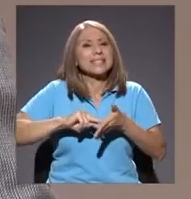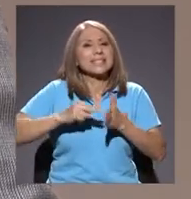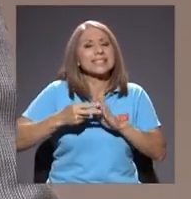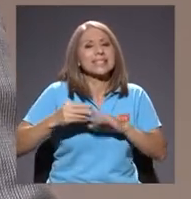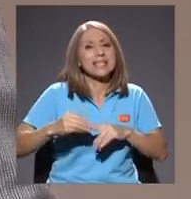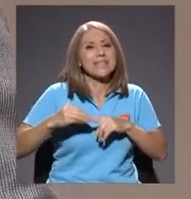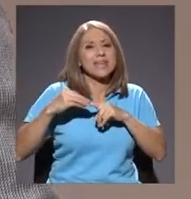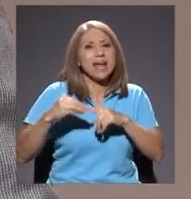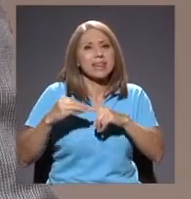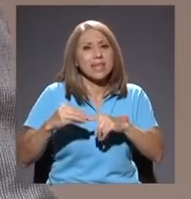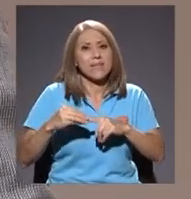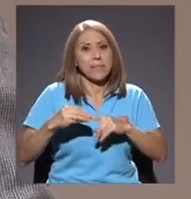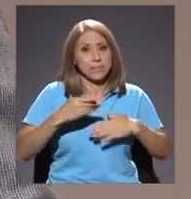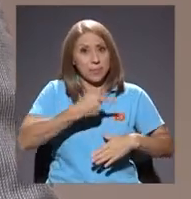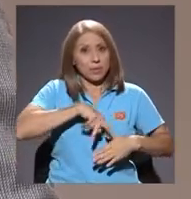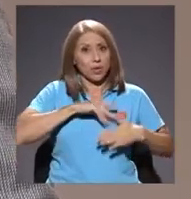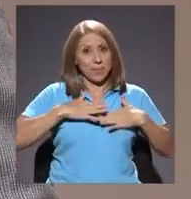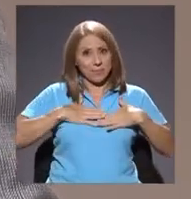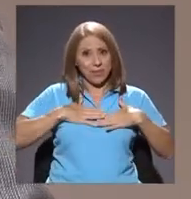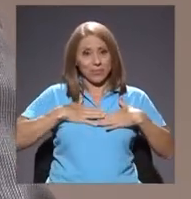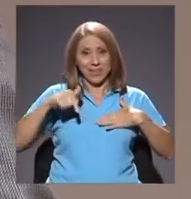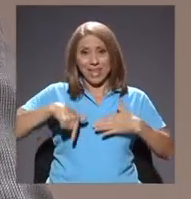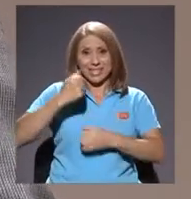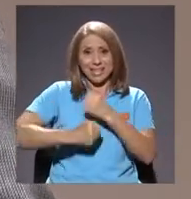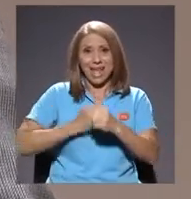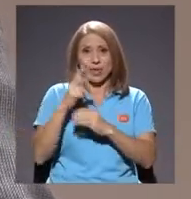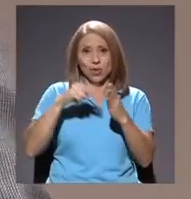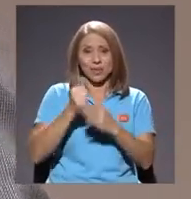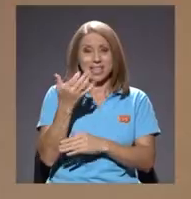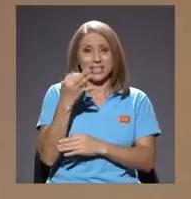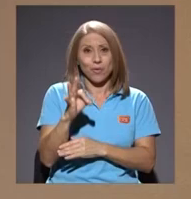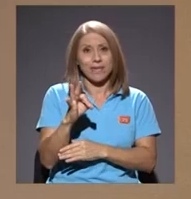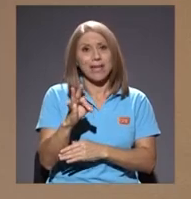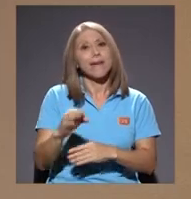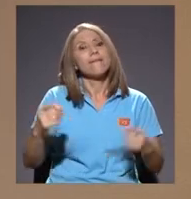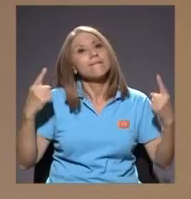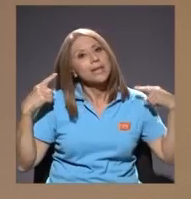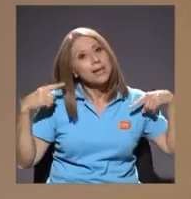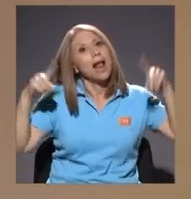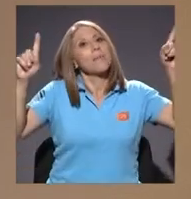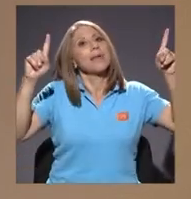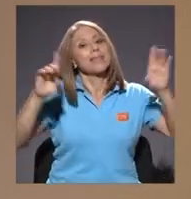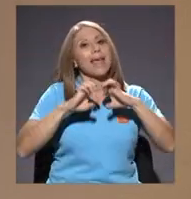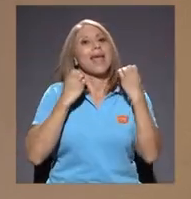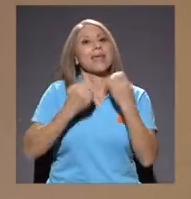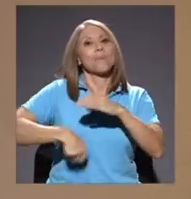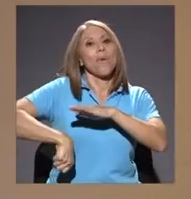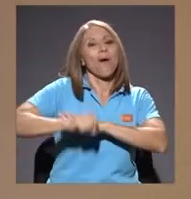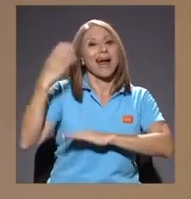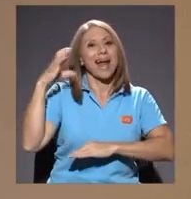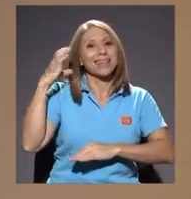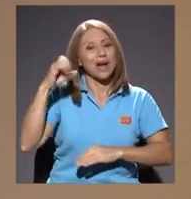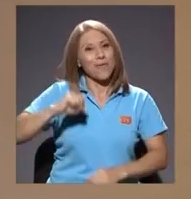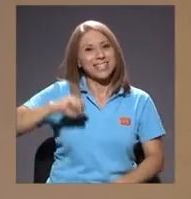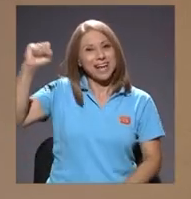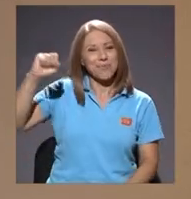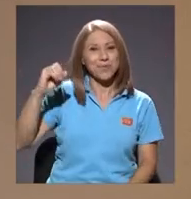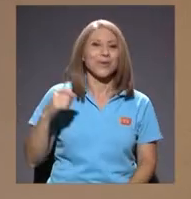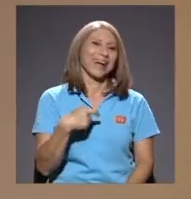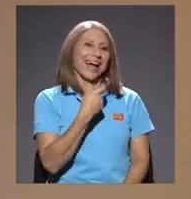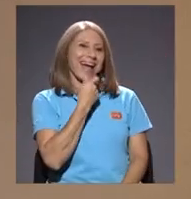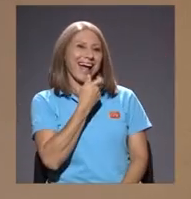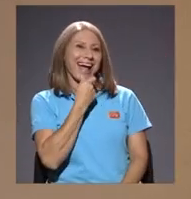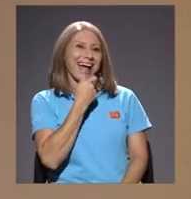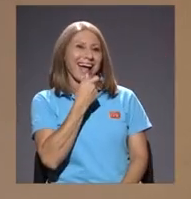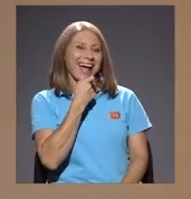personal es que en este 2019 de cartago finalmente va a ser campeón que es la camisa